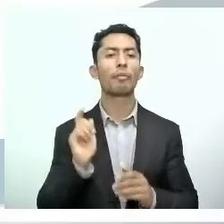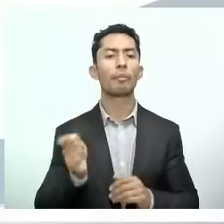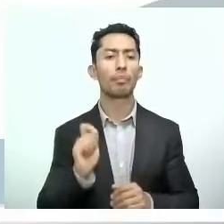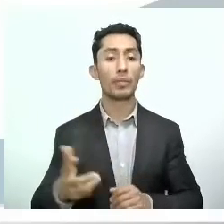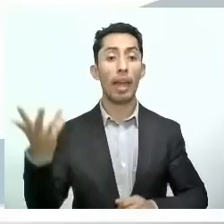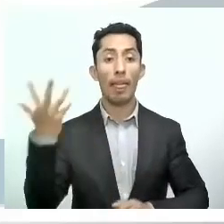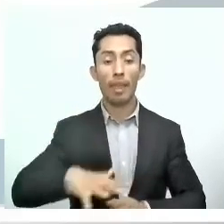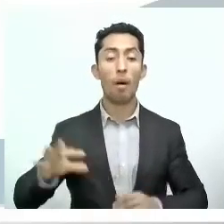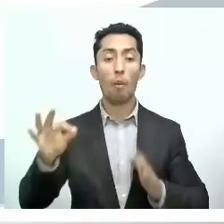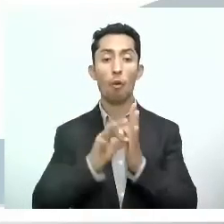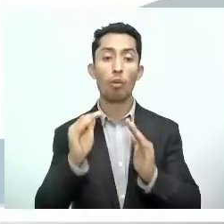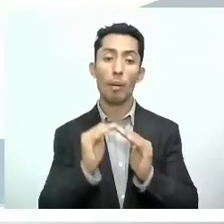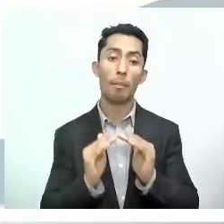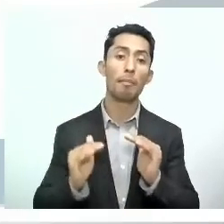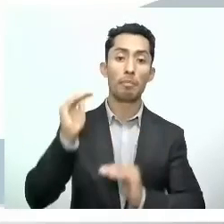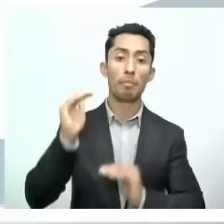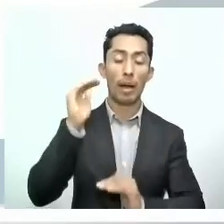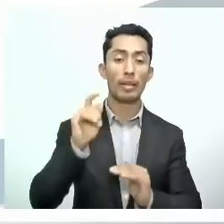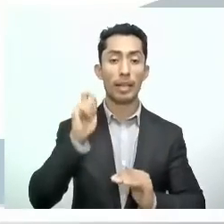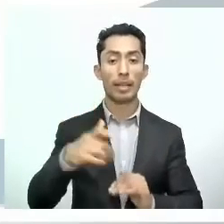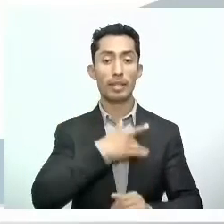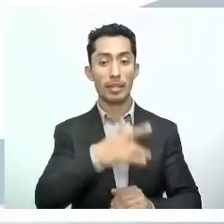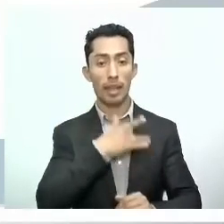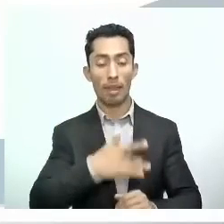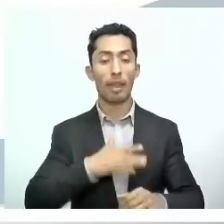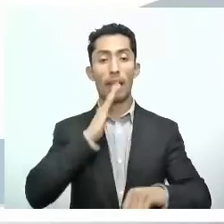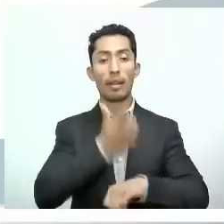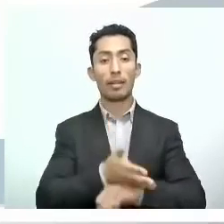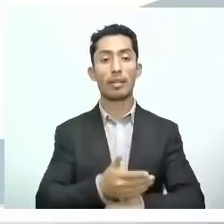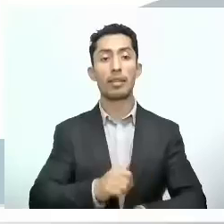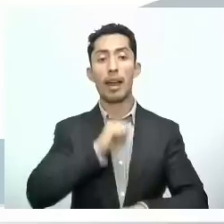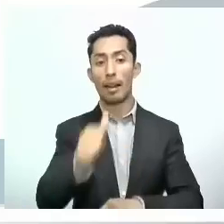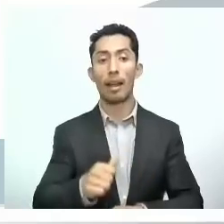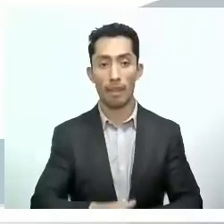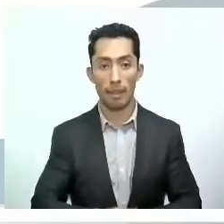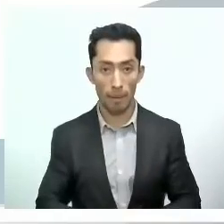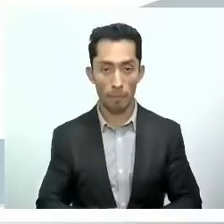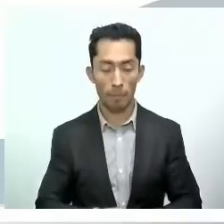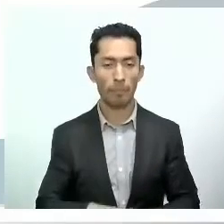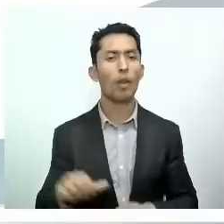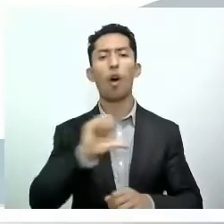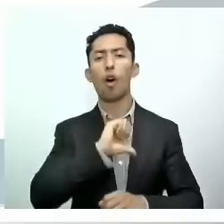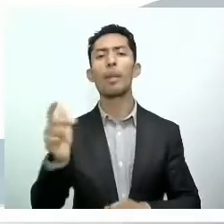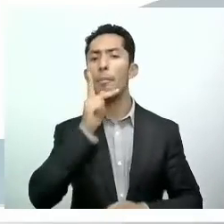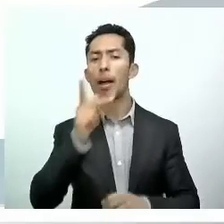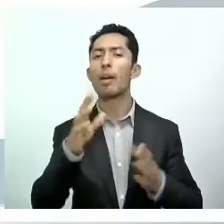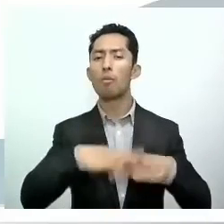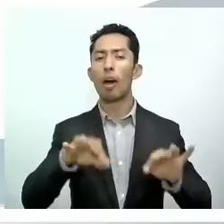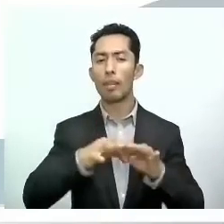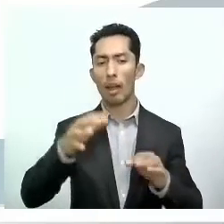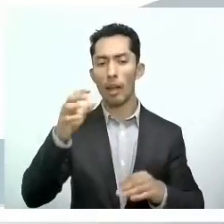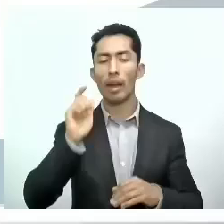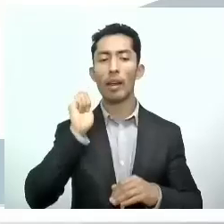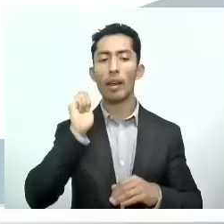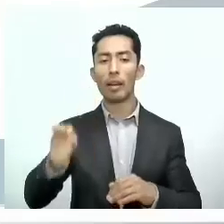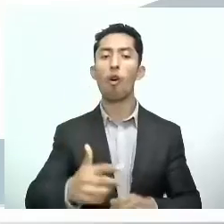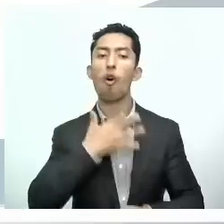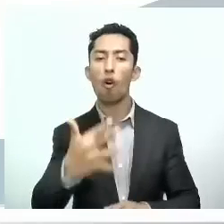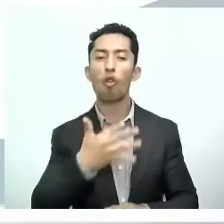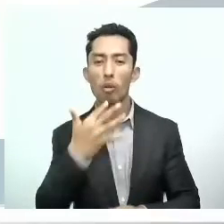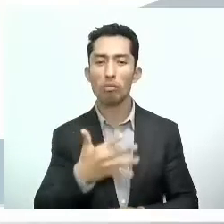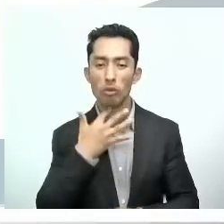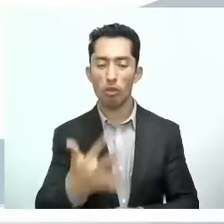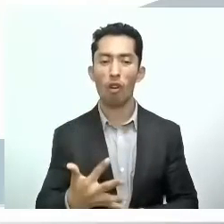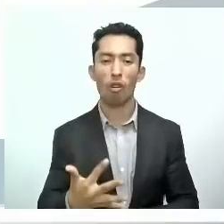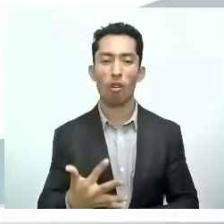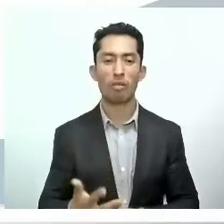más arriba de la percepción de impunidad que se tiene. Otra palabra clave, corrupción. Y aquí